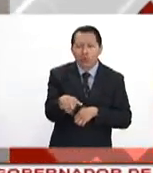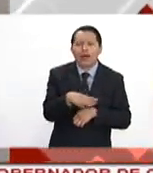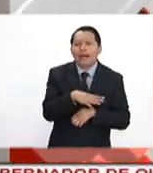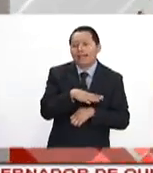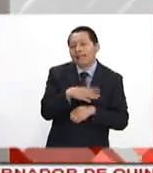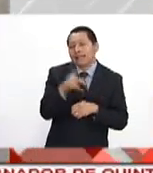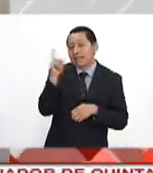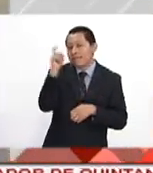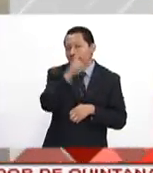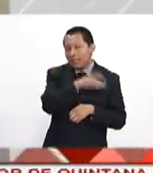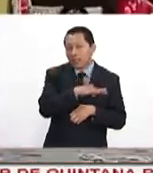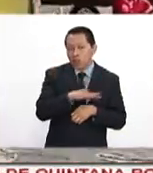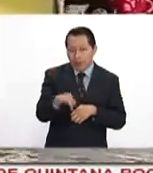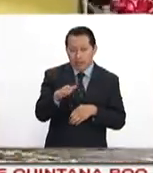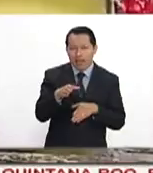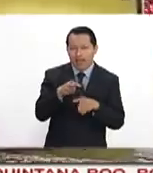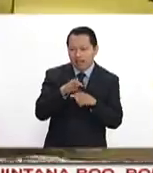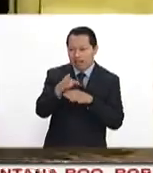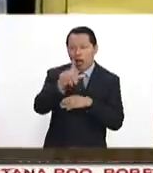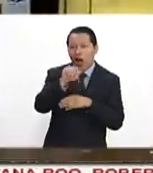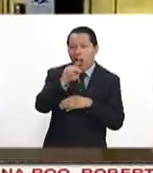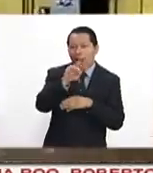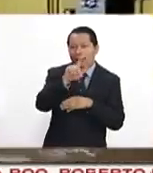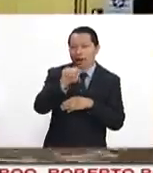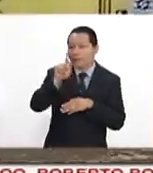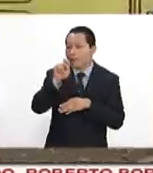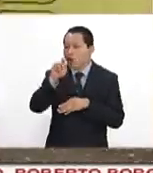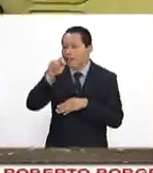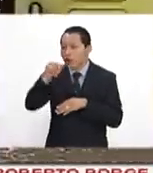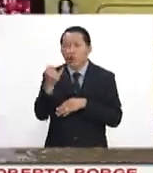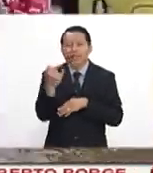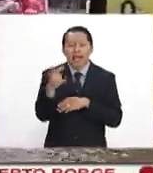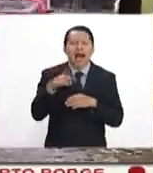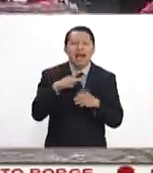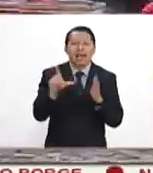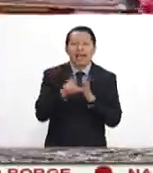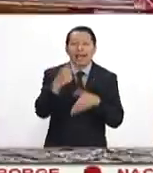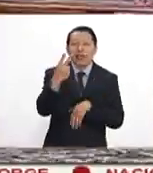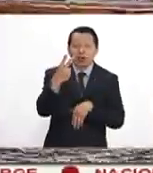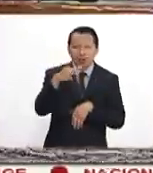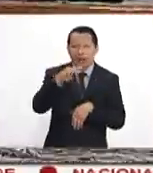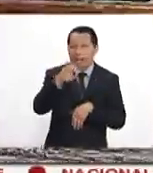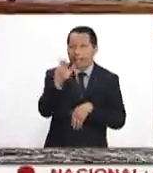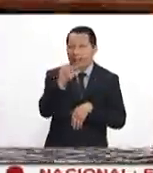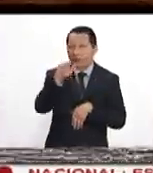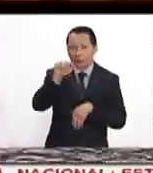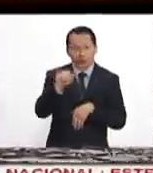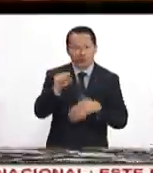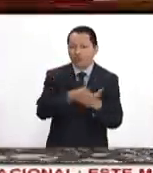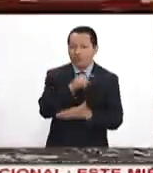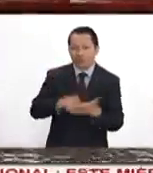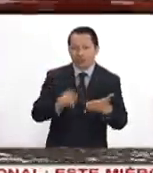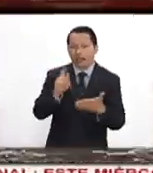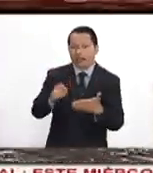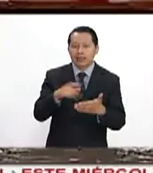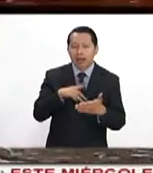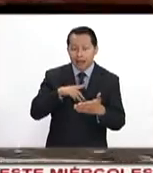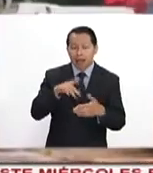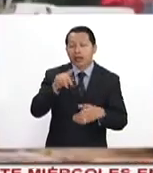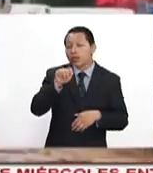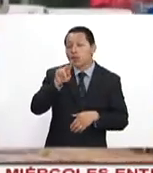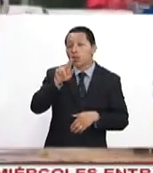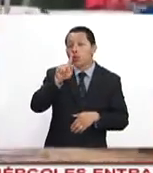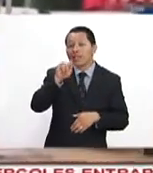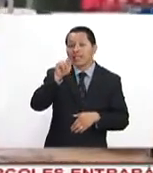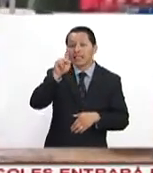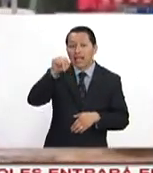provocaron afectaciones en la vía López Portillo y la suspensión de la línea 2 del Mexibús. Las anegaciones se ubicaron a la altura de Tultitlán